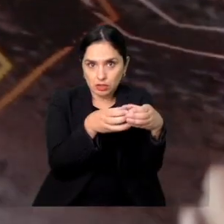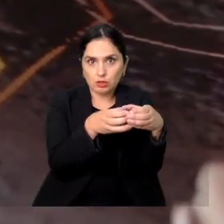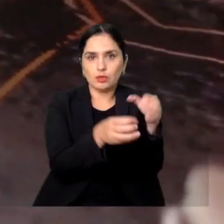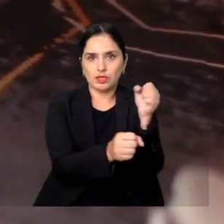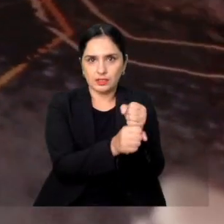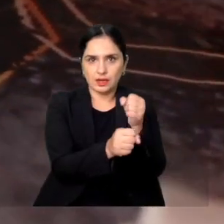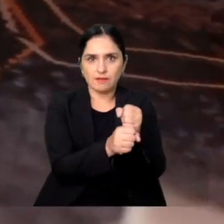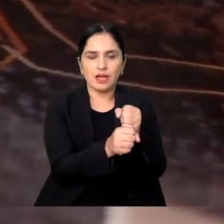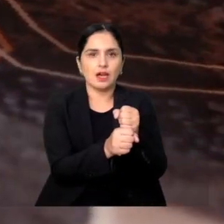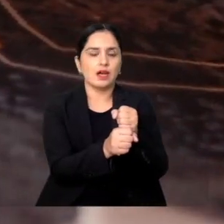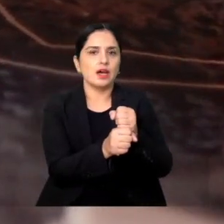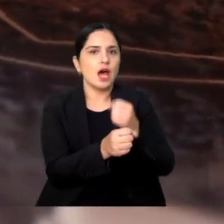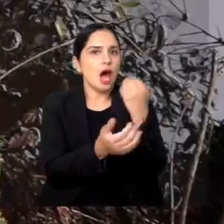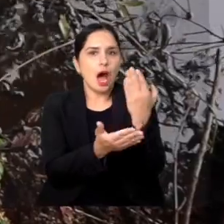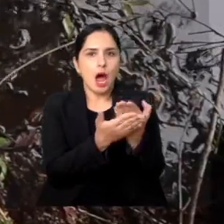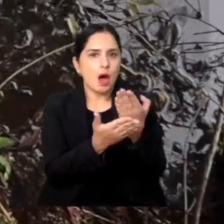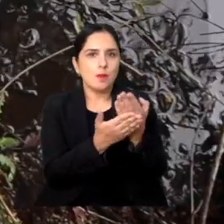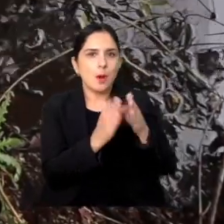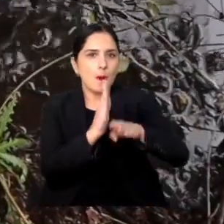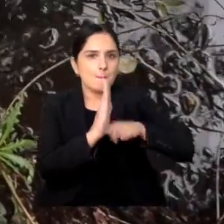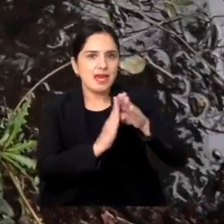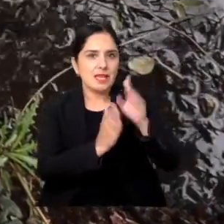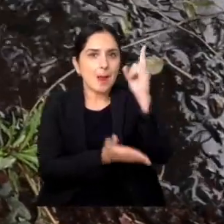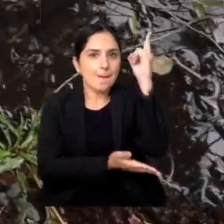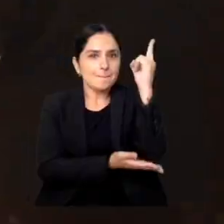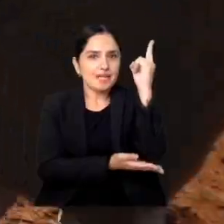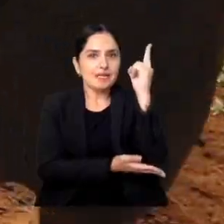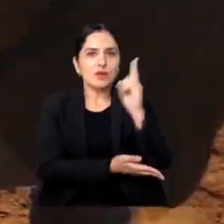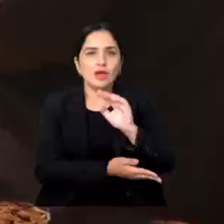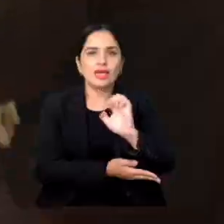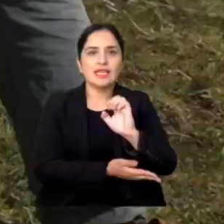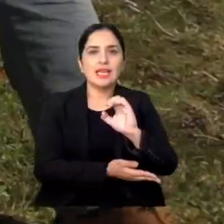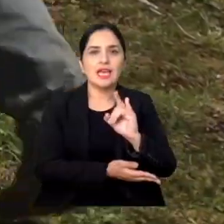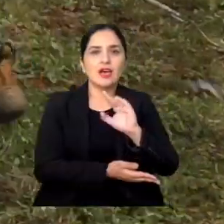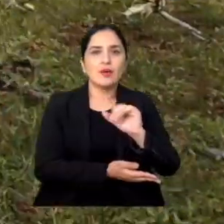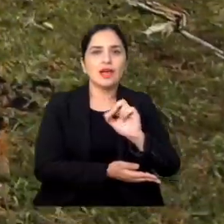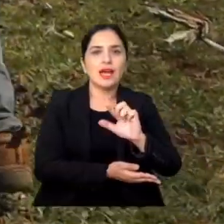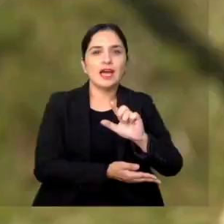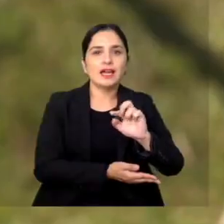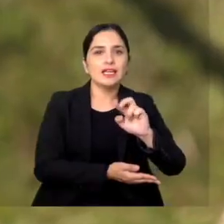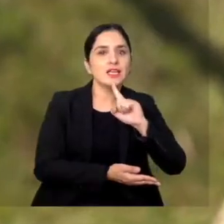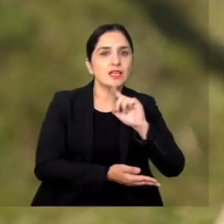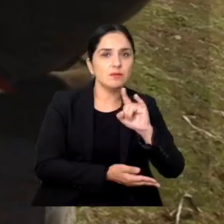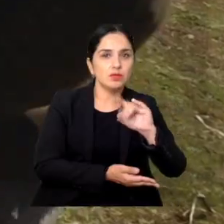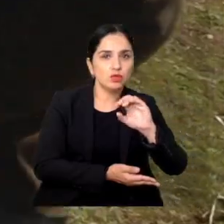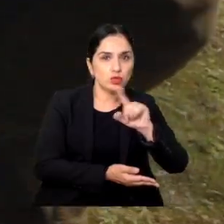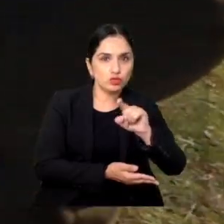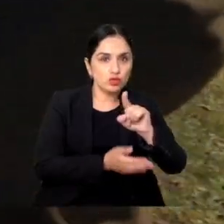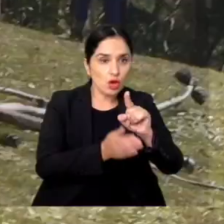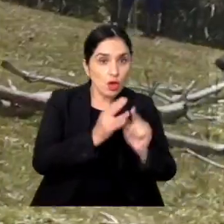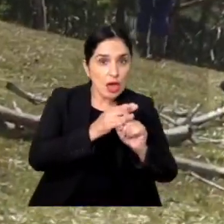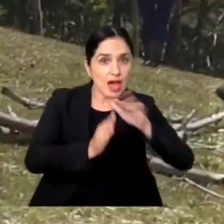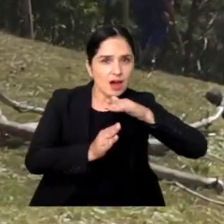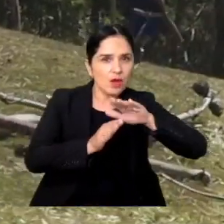acompañamiento por parte de este equipo, tratar de sacar la mayor cantidad de pino y eucaliptus cerca de las nacientes de agua, luego poder cerrar